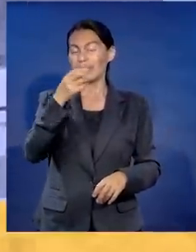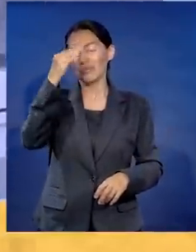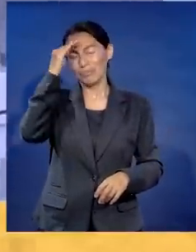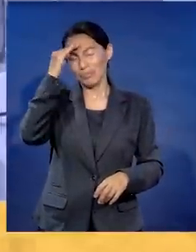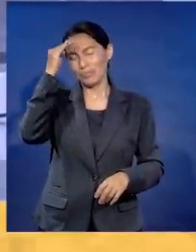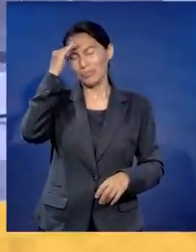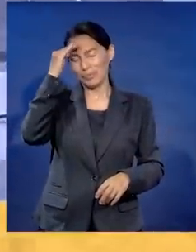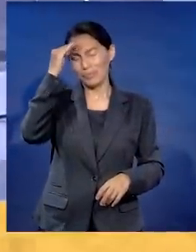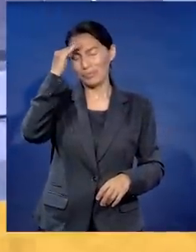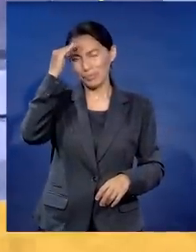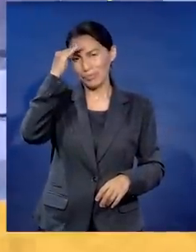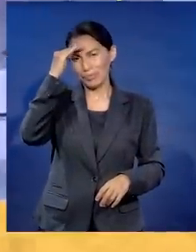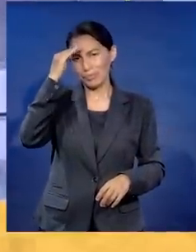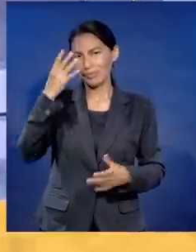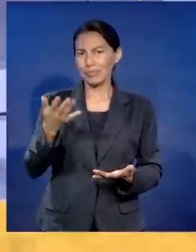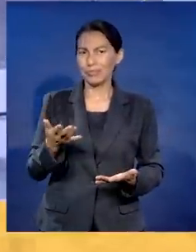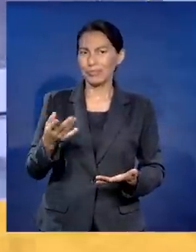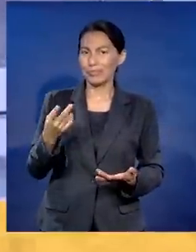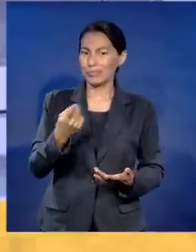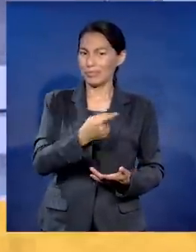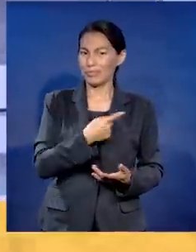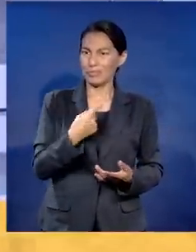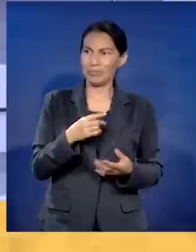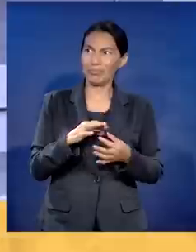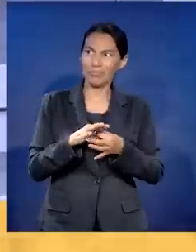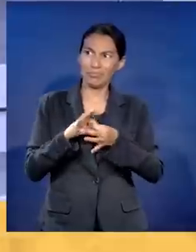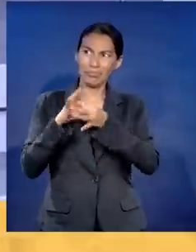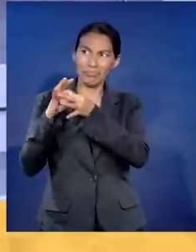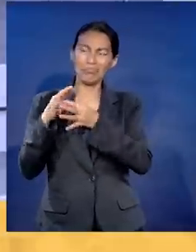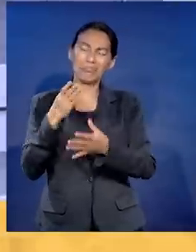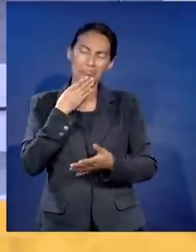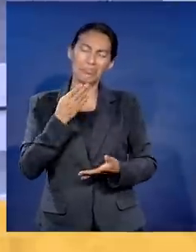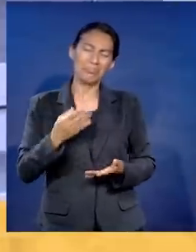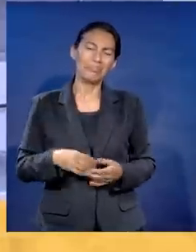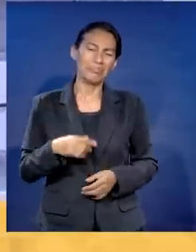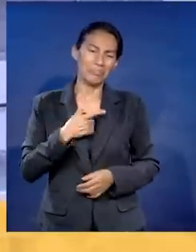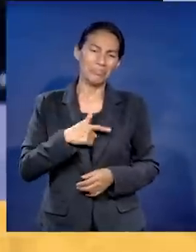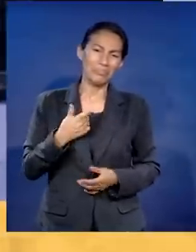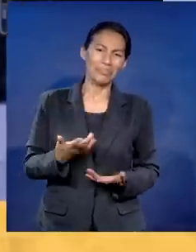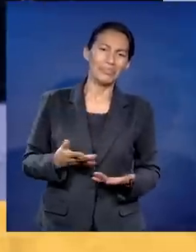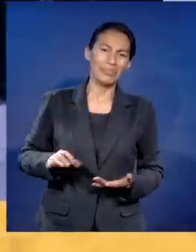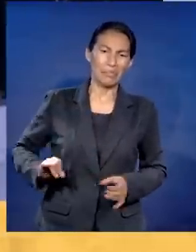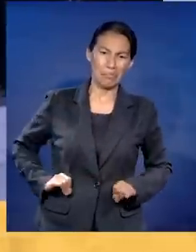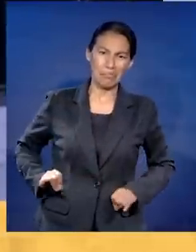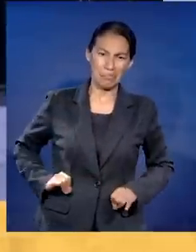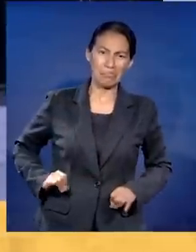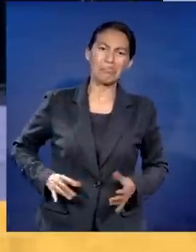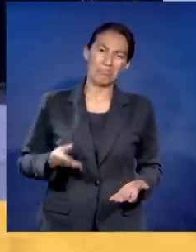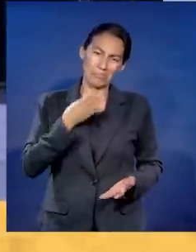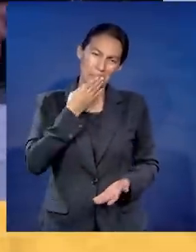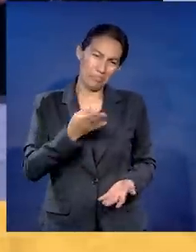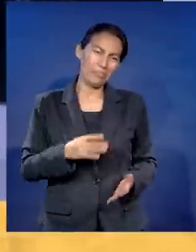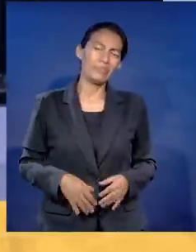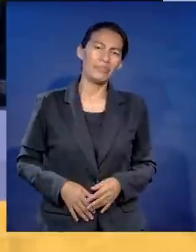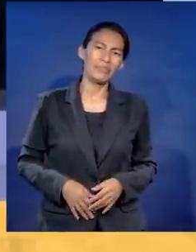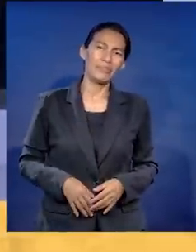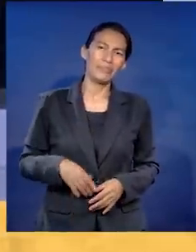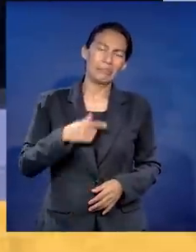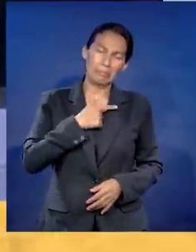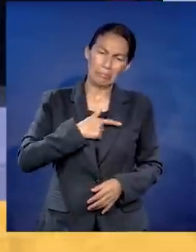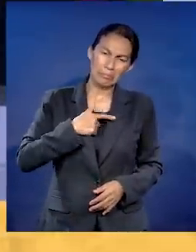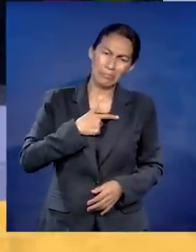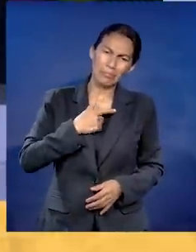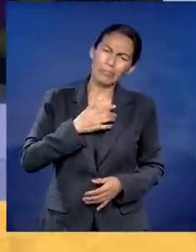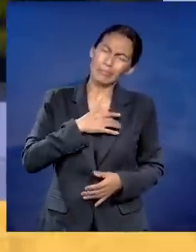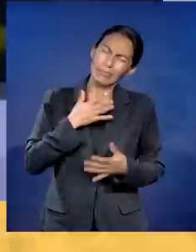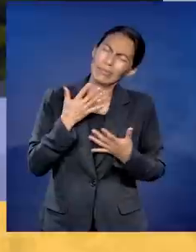cabeza todo el tiempo. Todo el tiempo. Vamos a andar con él porque nos conviene. Y a lo mejor no solo por interés,